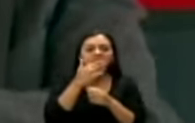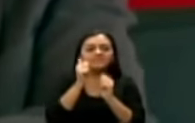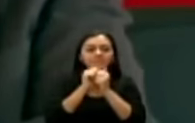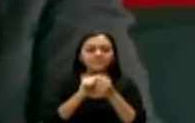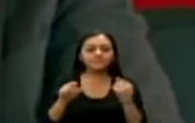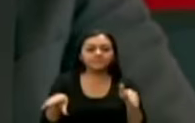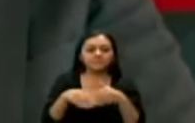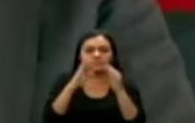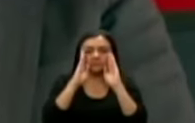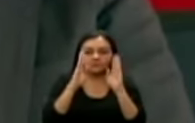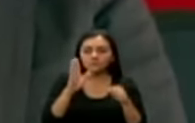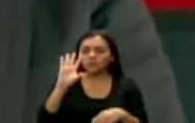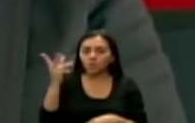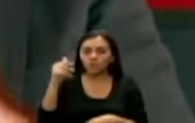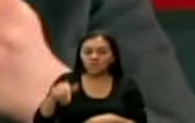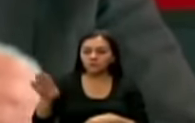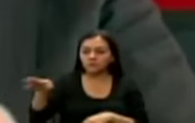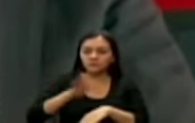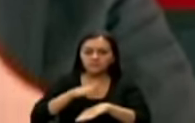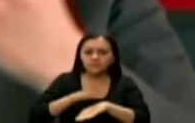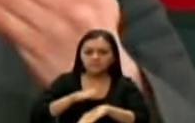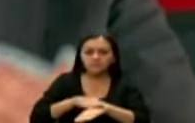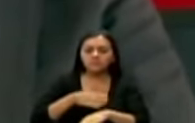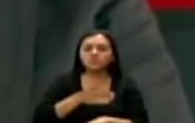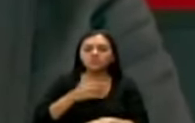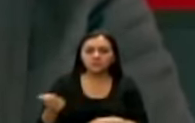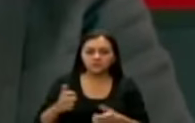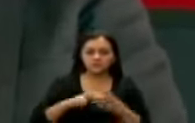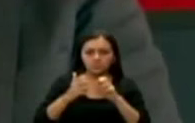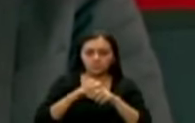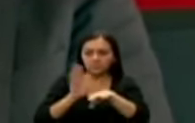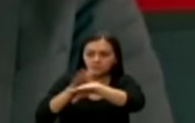o que estuvo atento al tema de movimientos